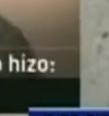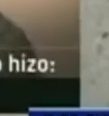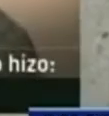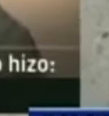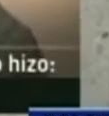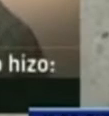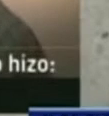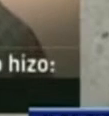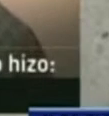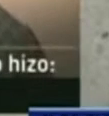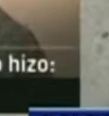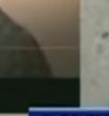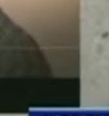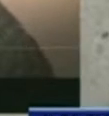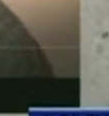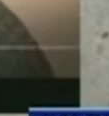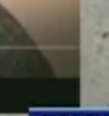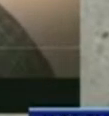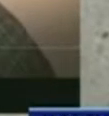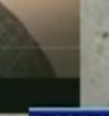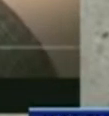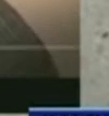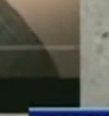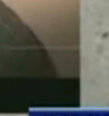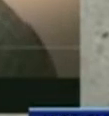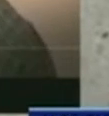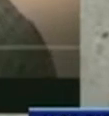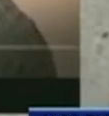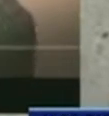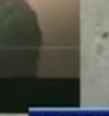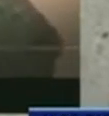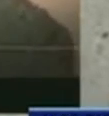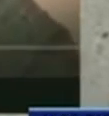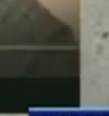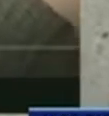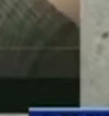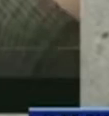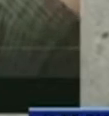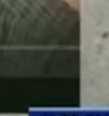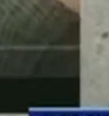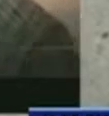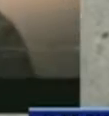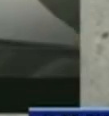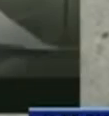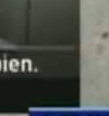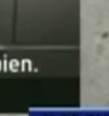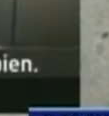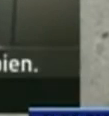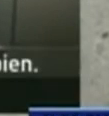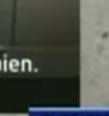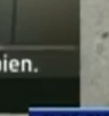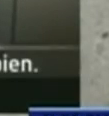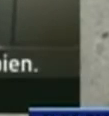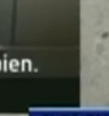E fazendo um trabalho que o regime militar não fez. Matamos 30 mil. Começando com o FHC. Não deixar pra fora, não. Matando. Se